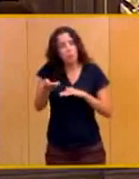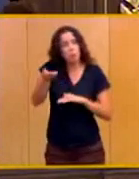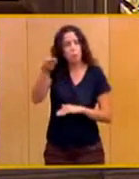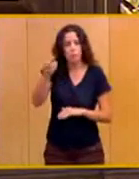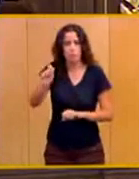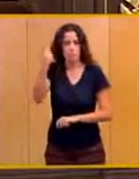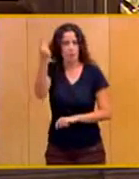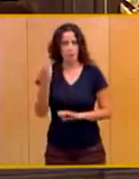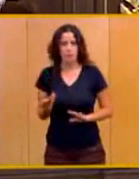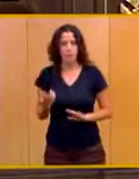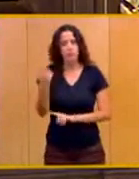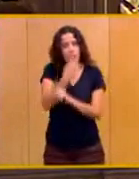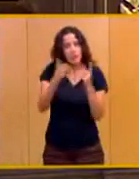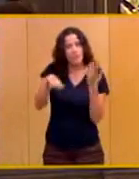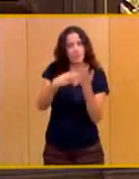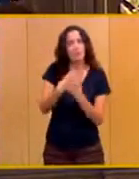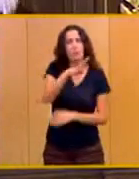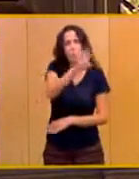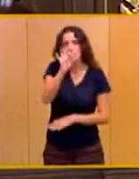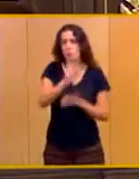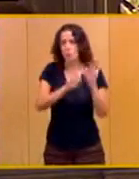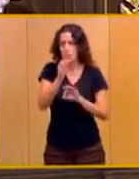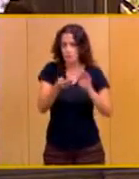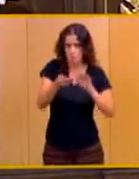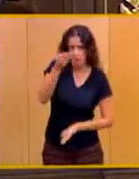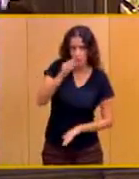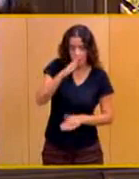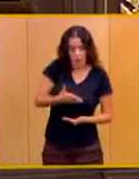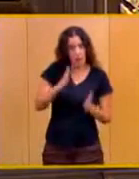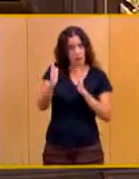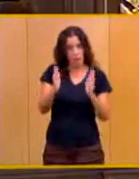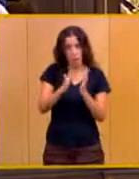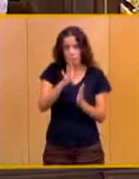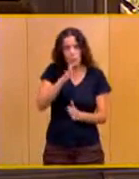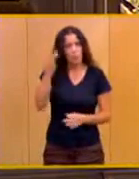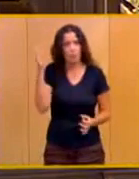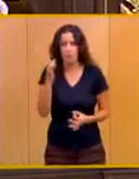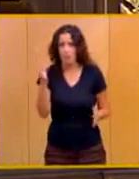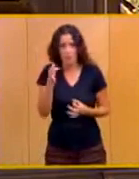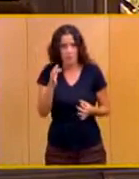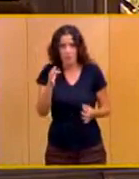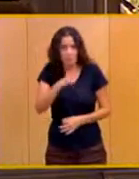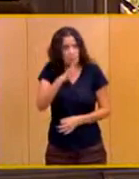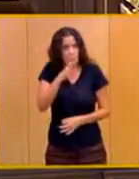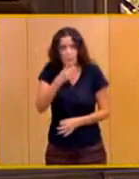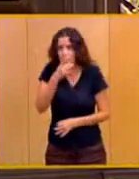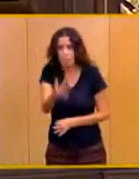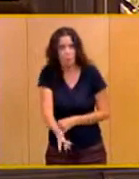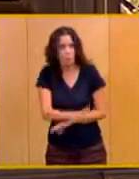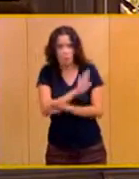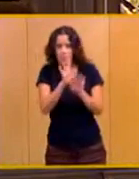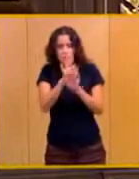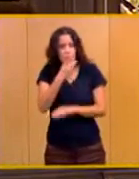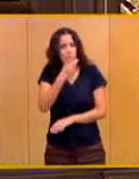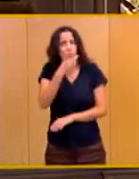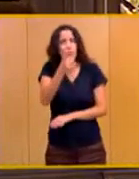algunos casos hasta el 40% en este periodo, porque era de justicia, porque era de vergüenza cómo nos encontramos las pensiones